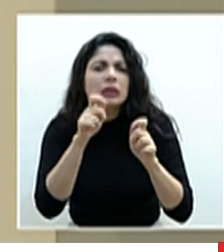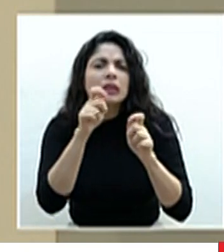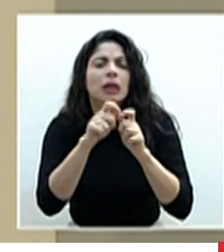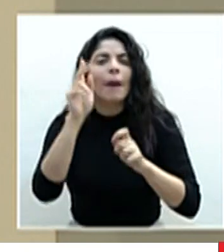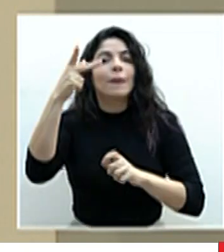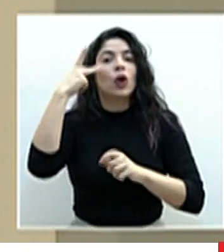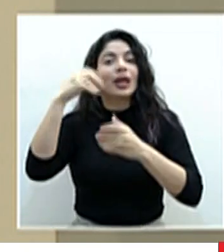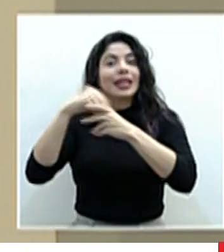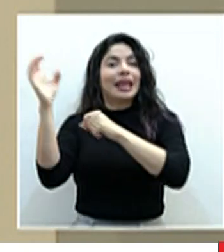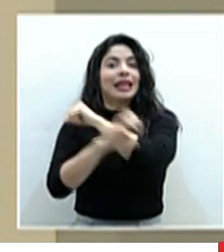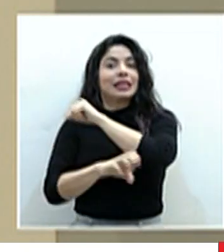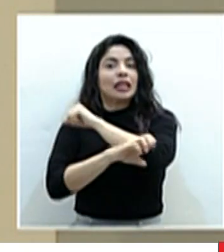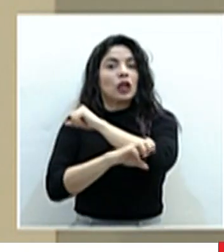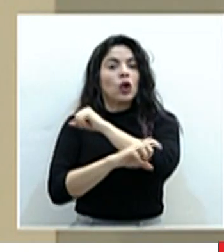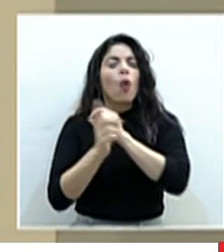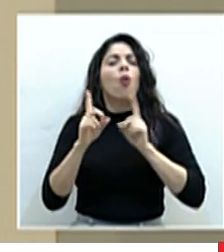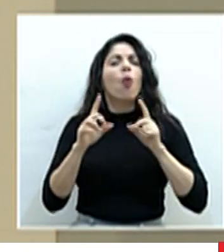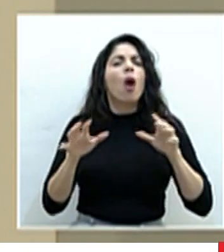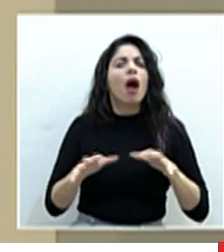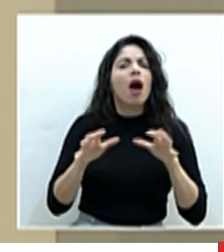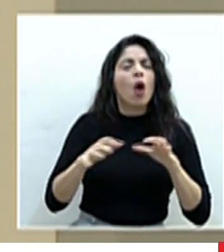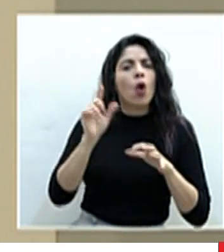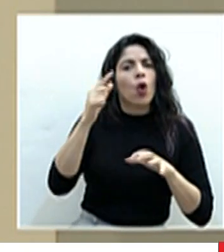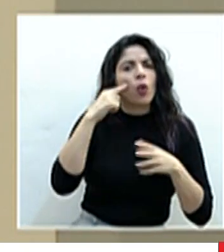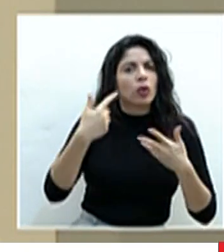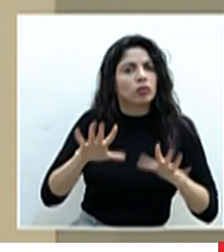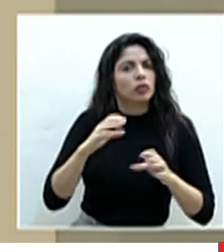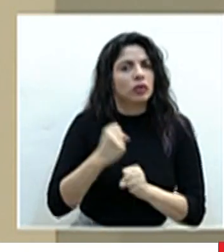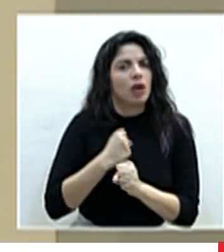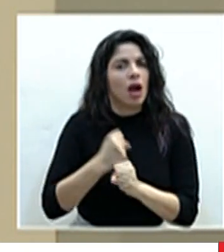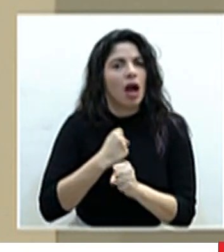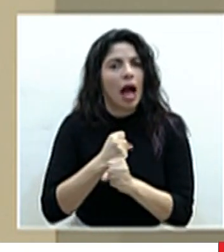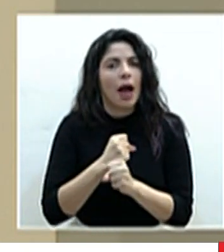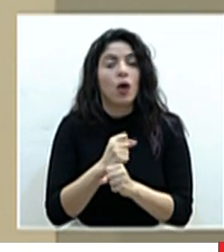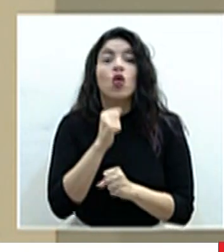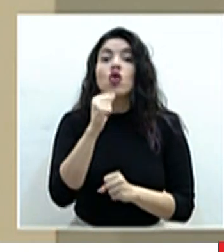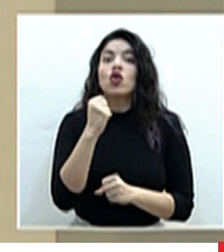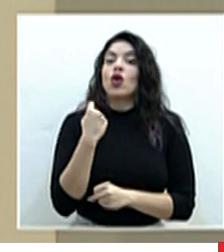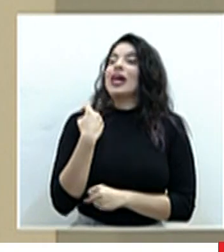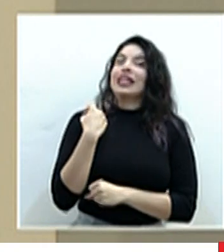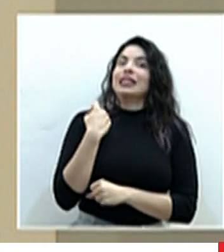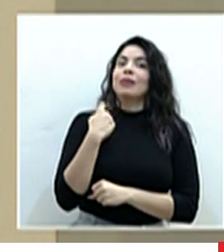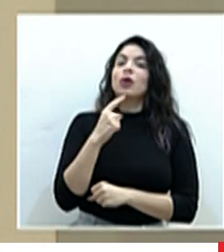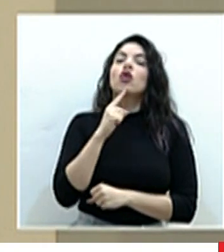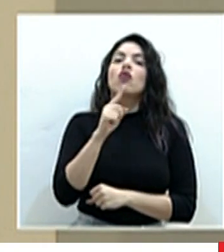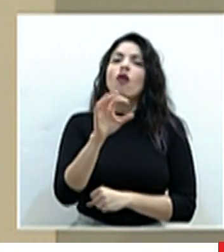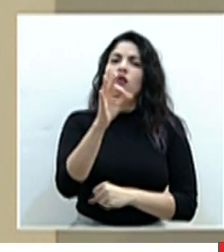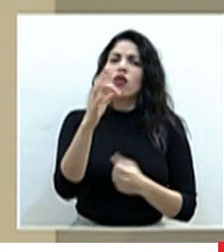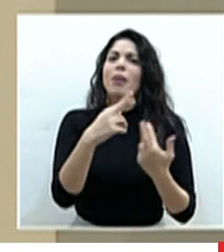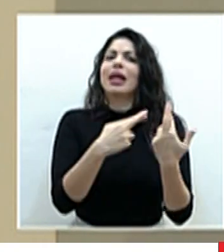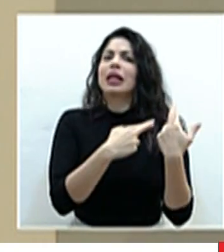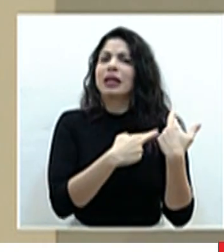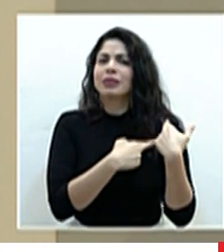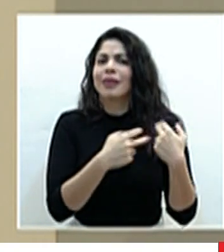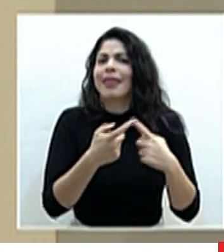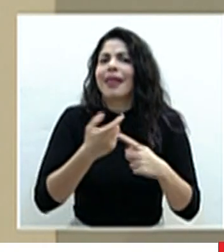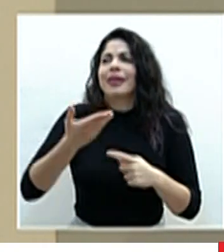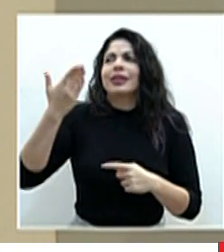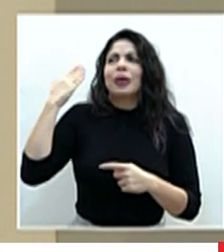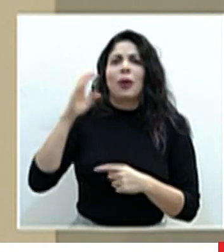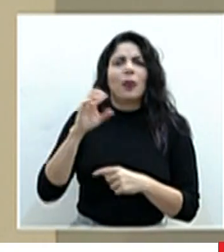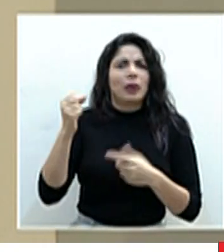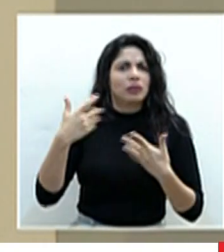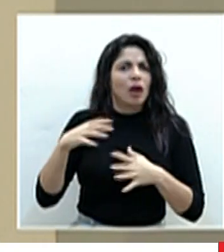política exterior el Gobierno de la República ha desarrollado, no recientemente, sino responsablemente desde hace varios meses